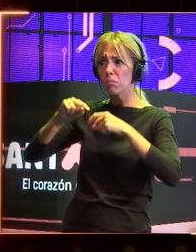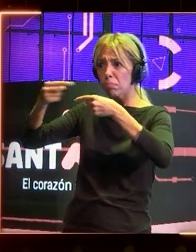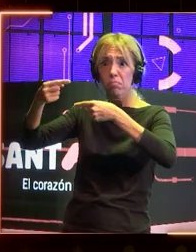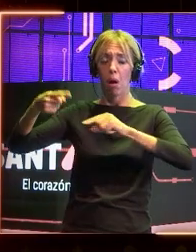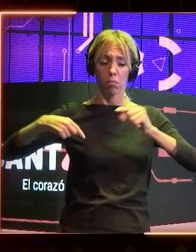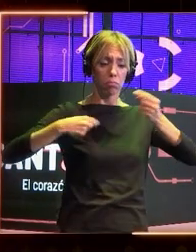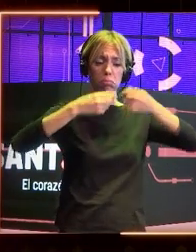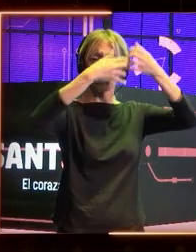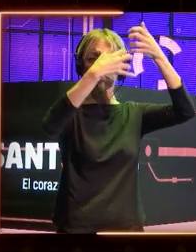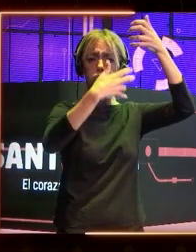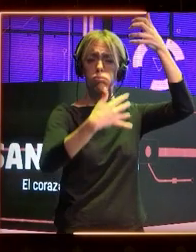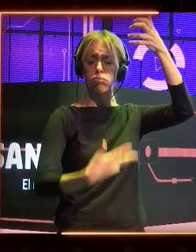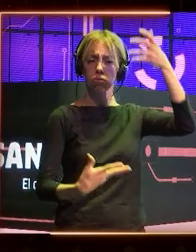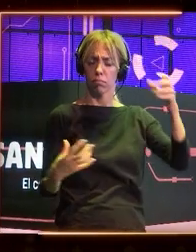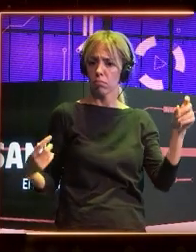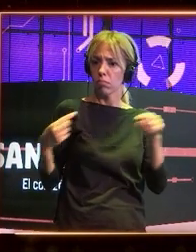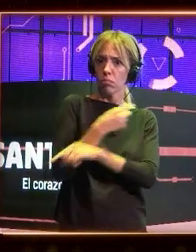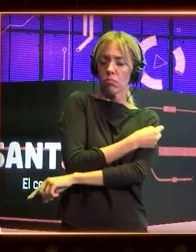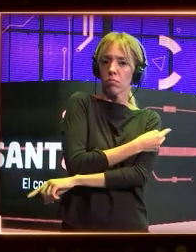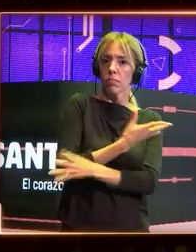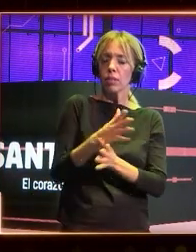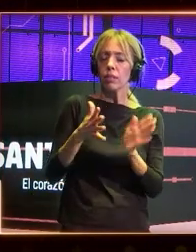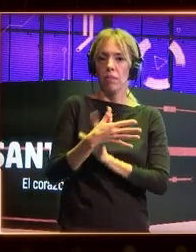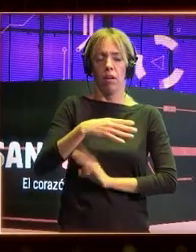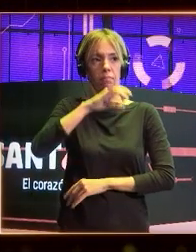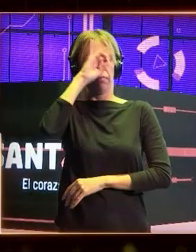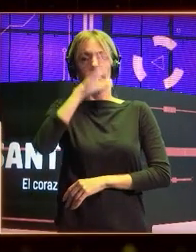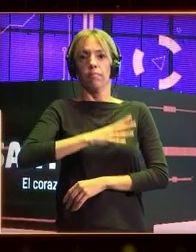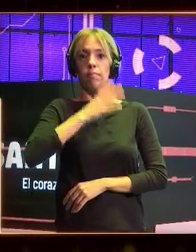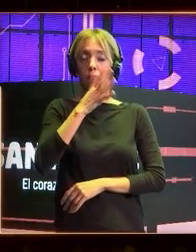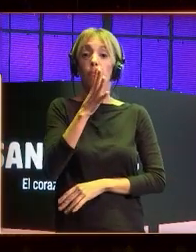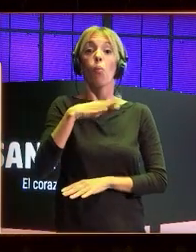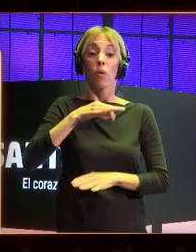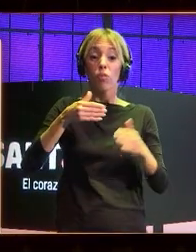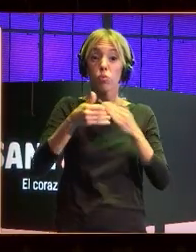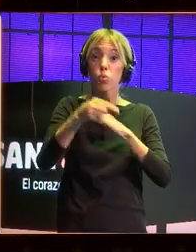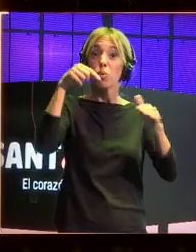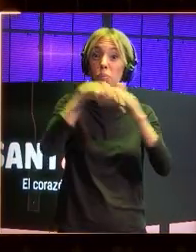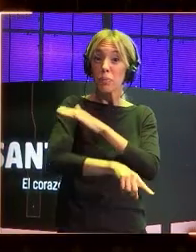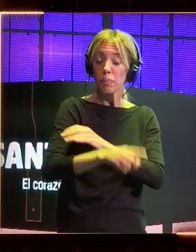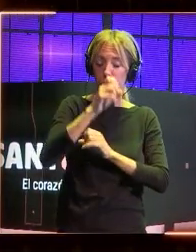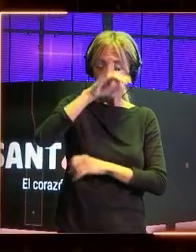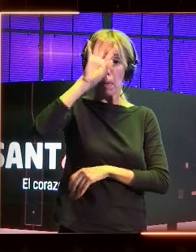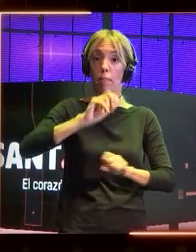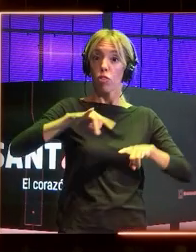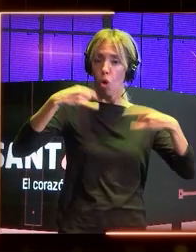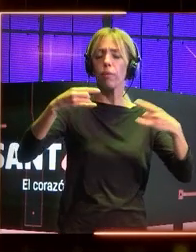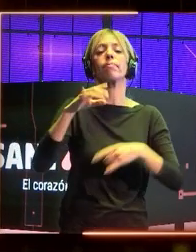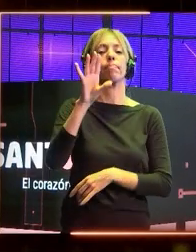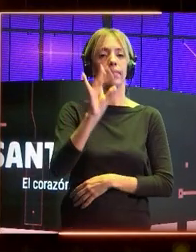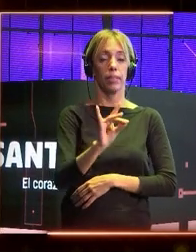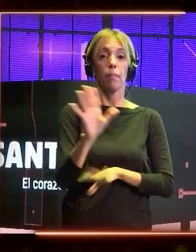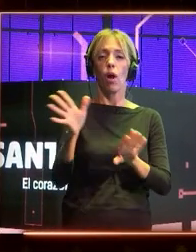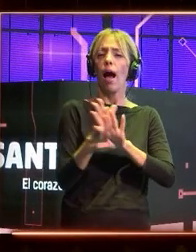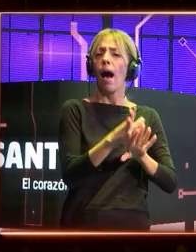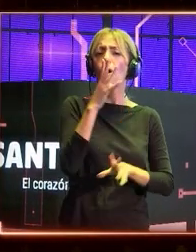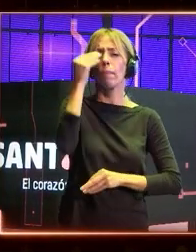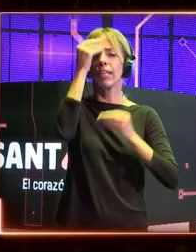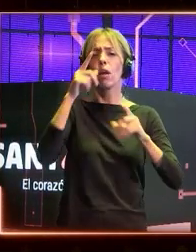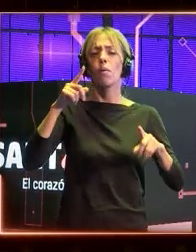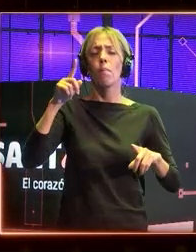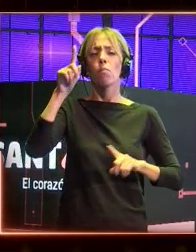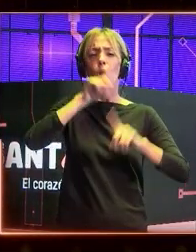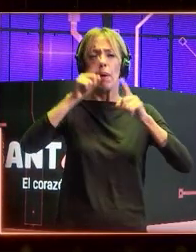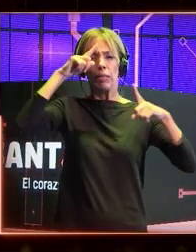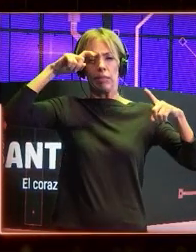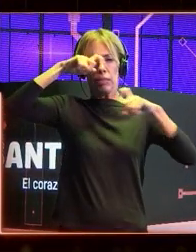y me diréis Carlos esto es impresionante Pero puede ser más impresionante puede ser más impresionante vamos a complicarle el problema vamos